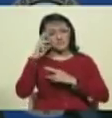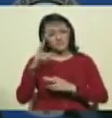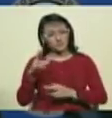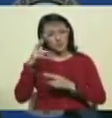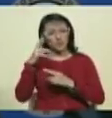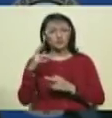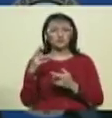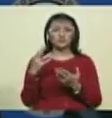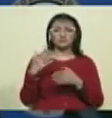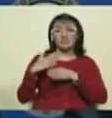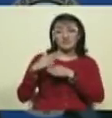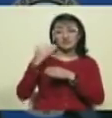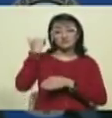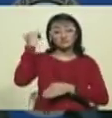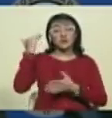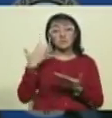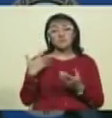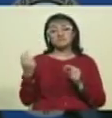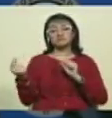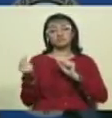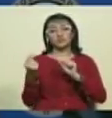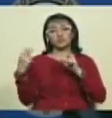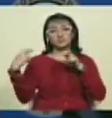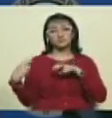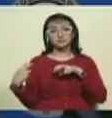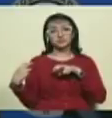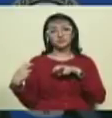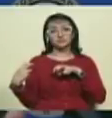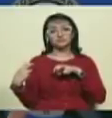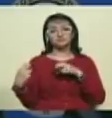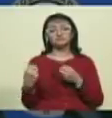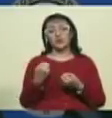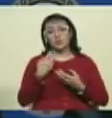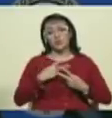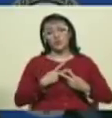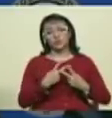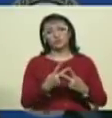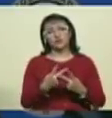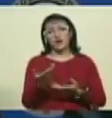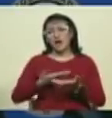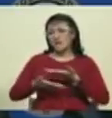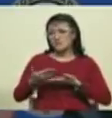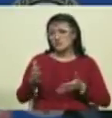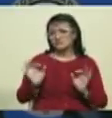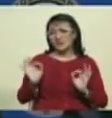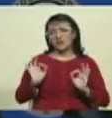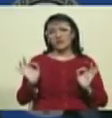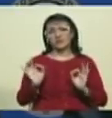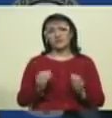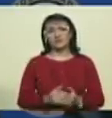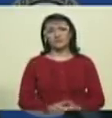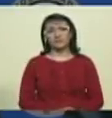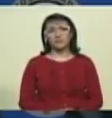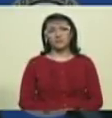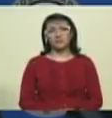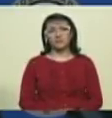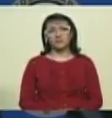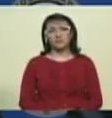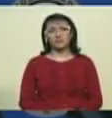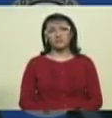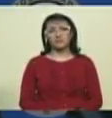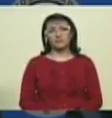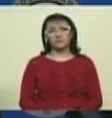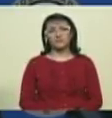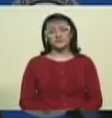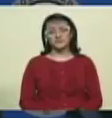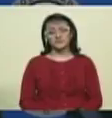diferencias con nosotros, pero cree que se puede dialogar, y lo hizo de buena voluntad, a cambio de nada, Jorge, absolutamente a cambio de nada, sino como un